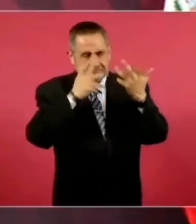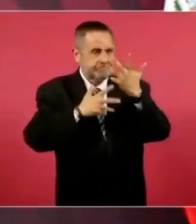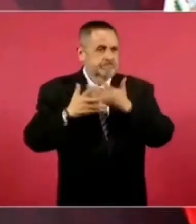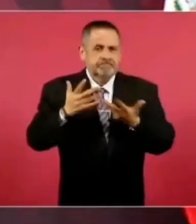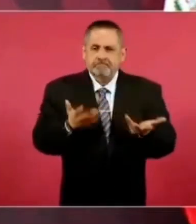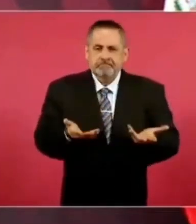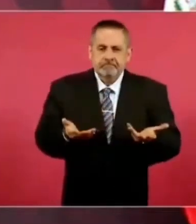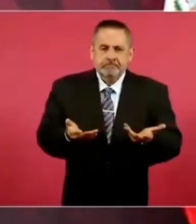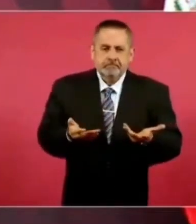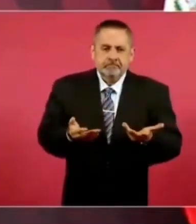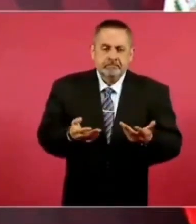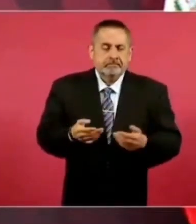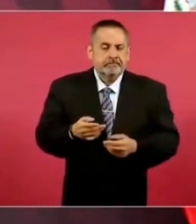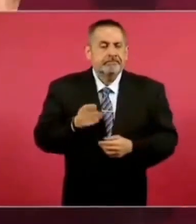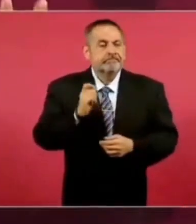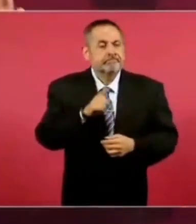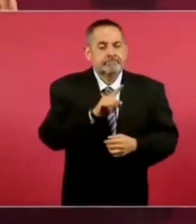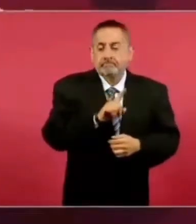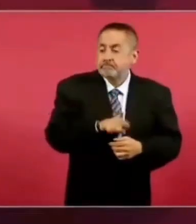cuando no hay